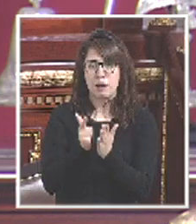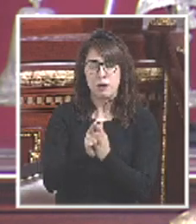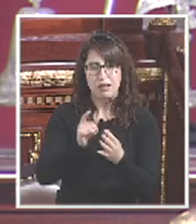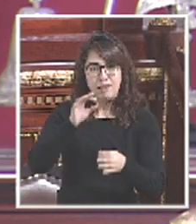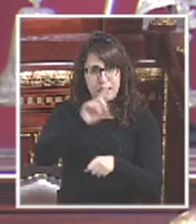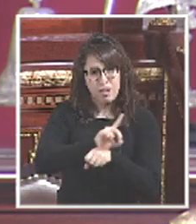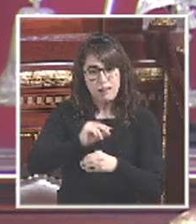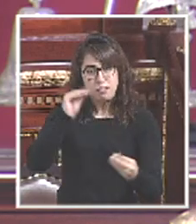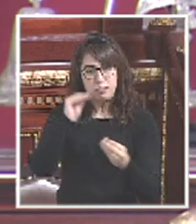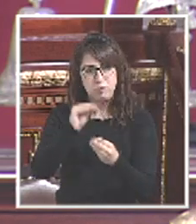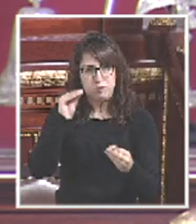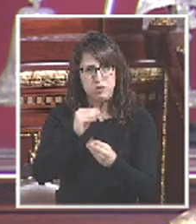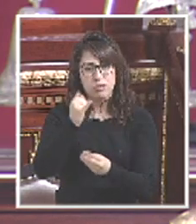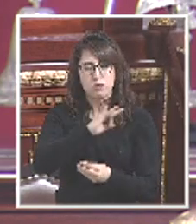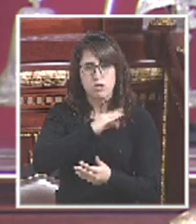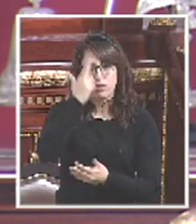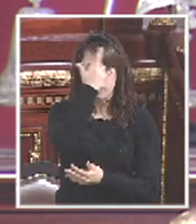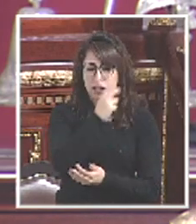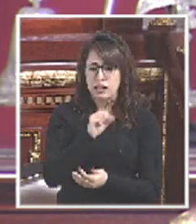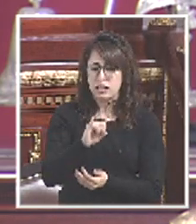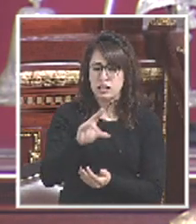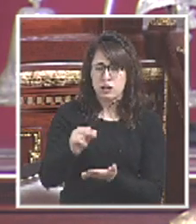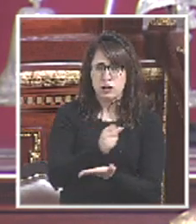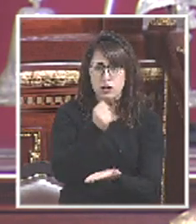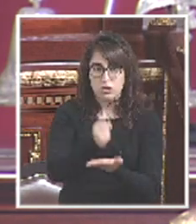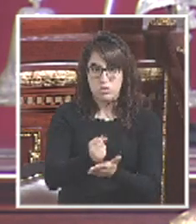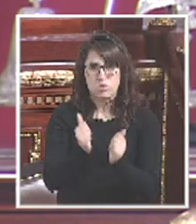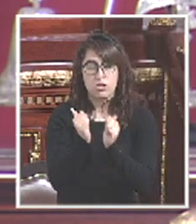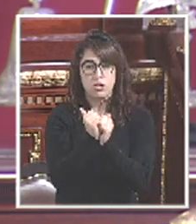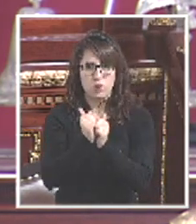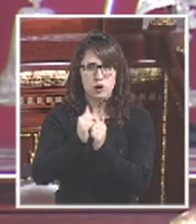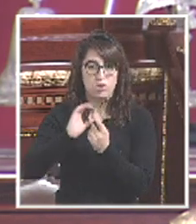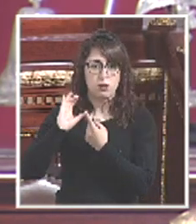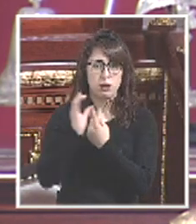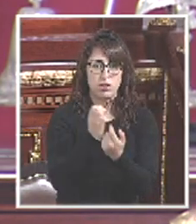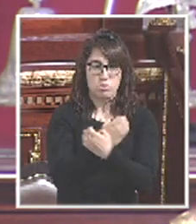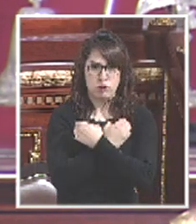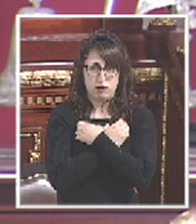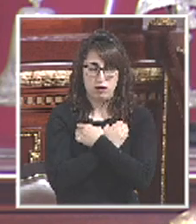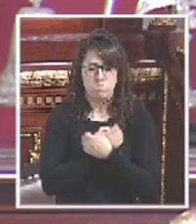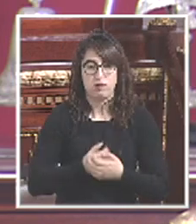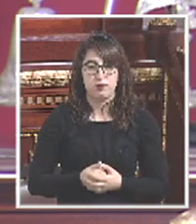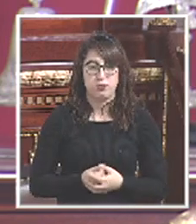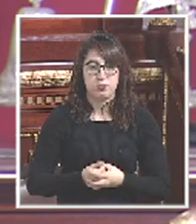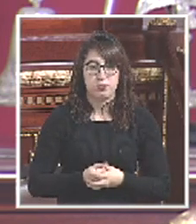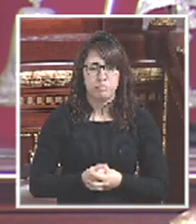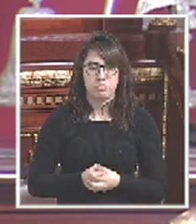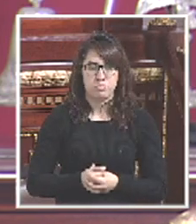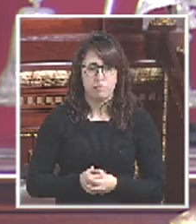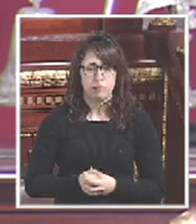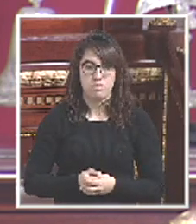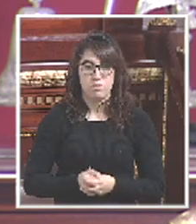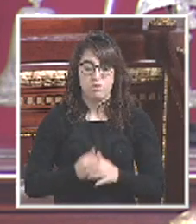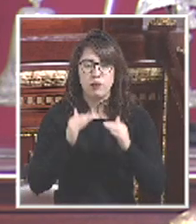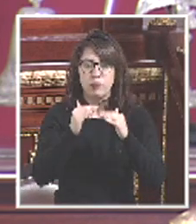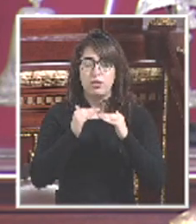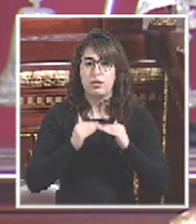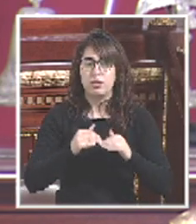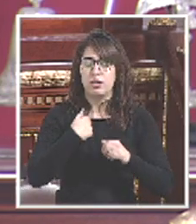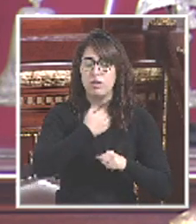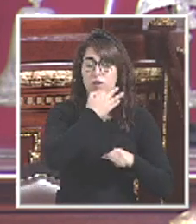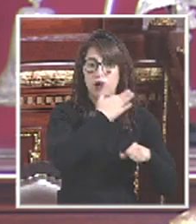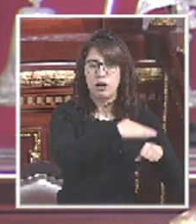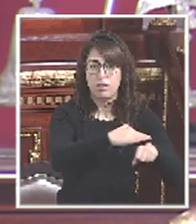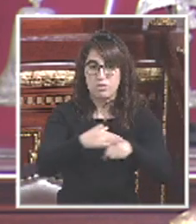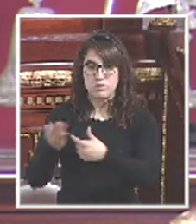el diario de los debates y se turnará para su análisis y dictamen a la Comisión de Educación. Se informa que se recibió